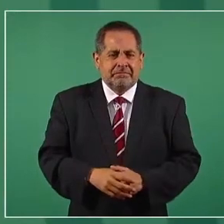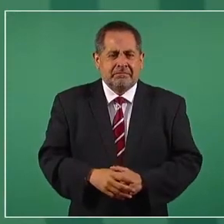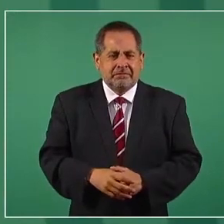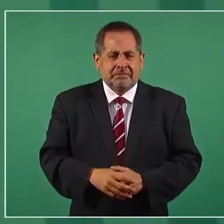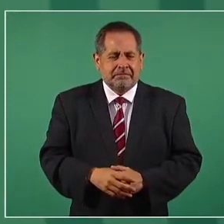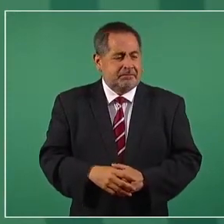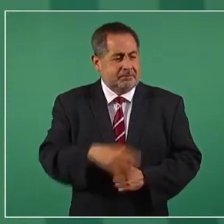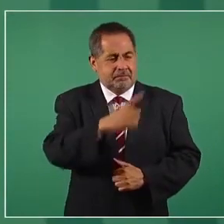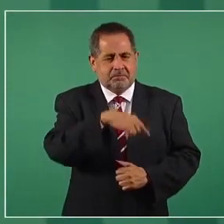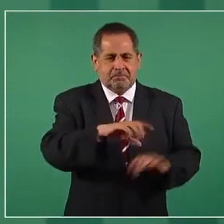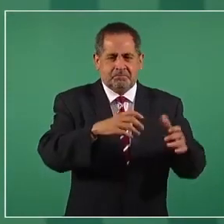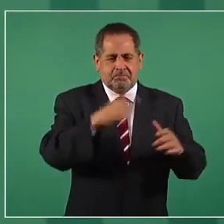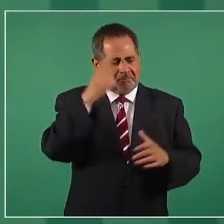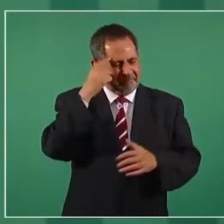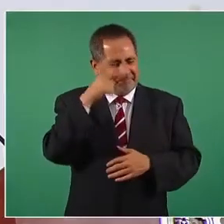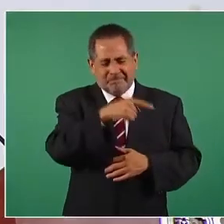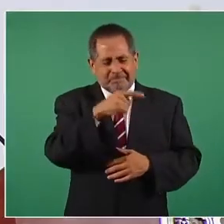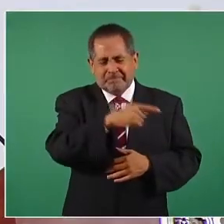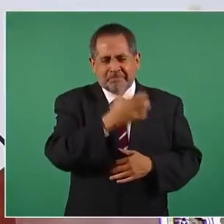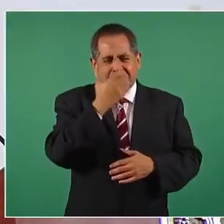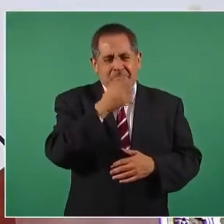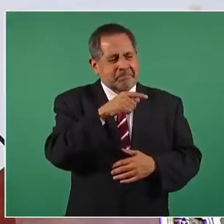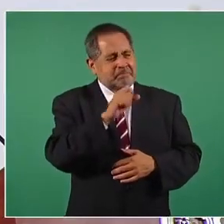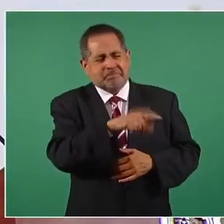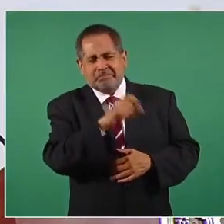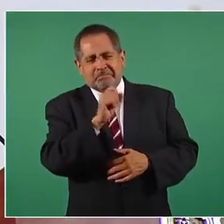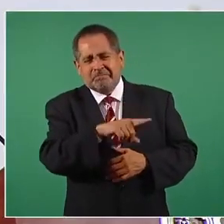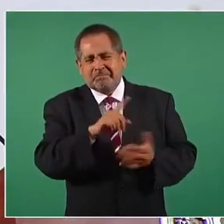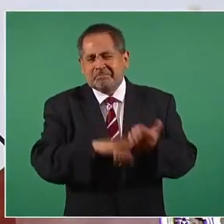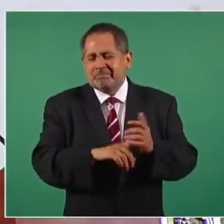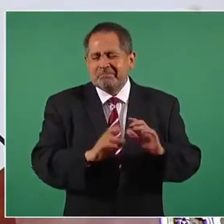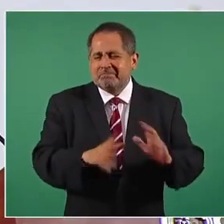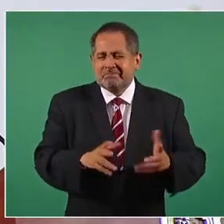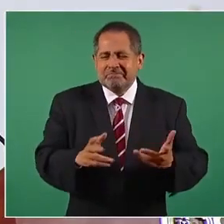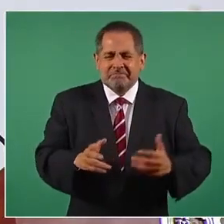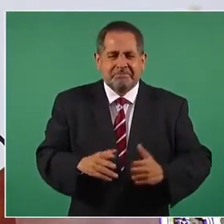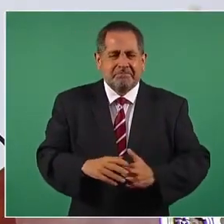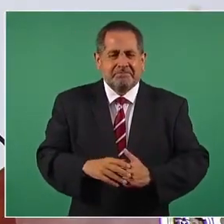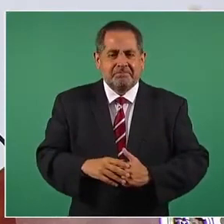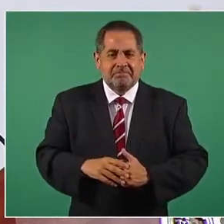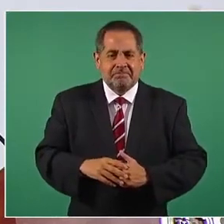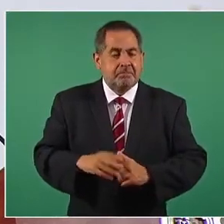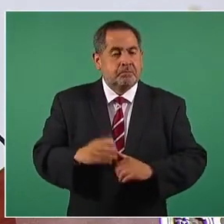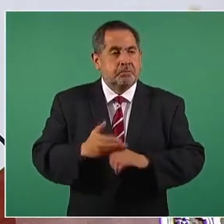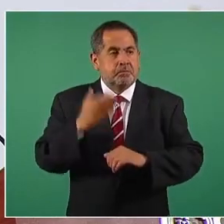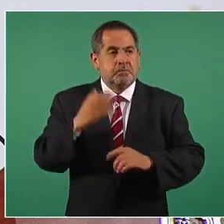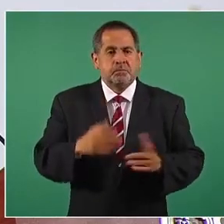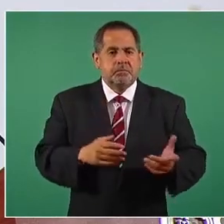El pensamiento conservador es muy